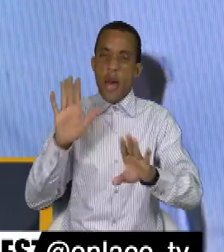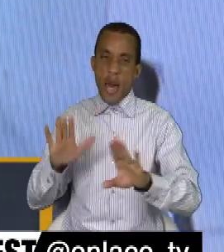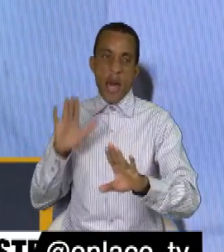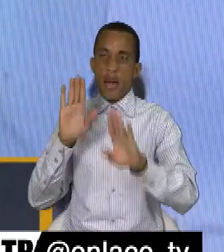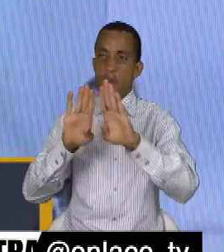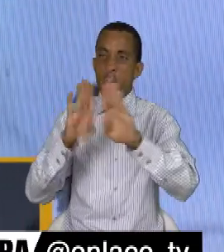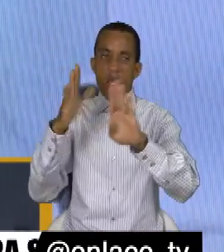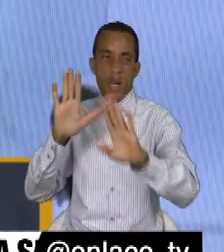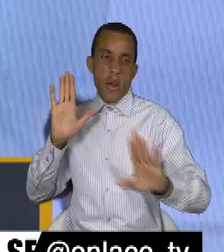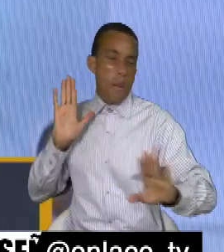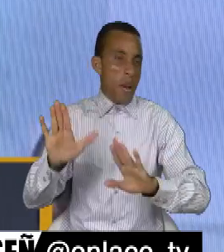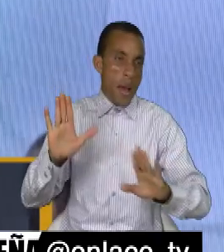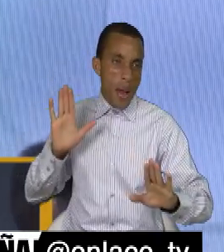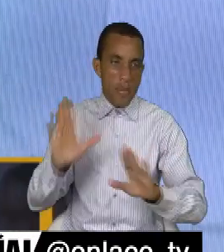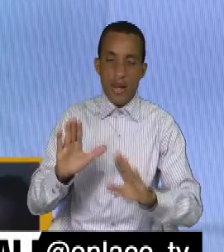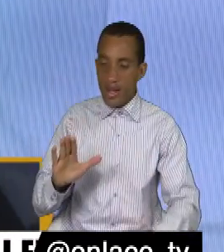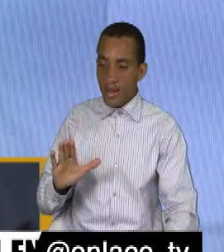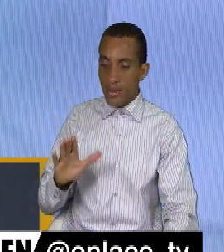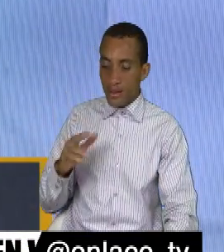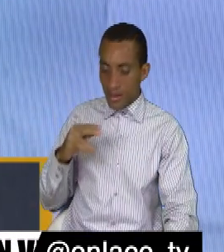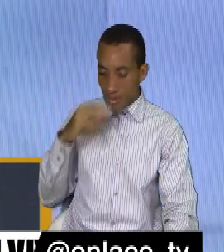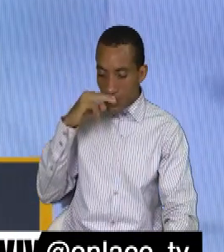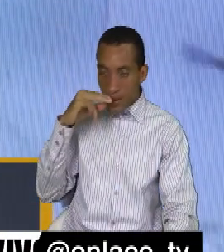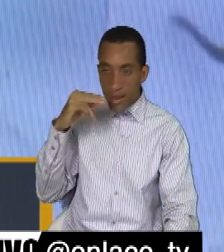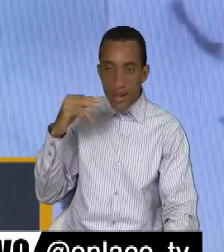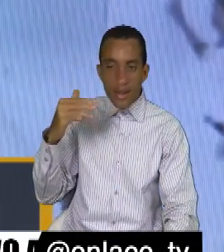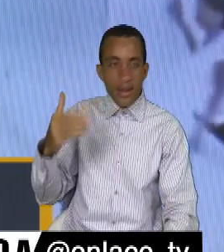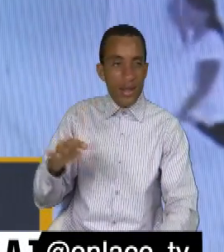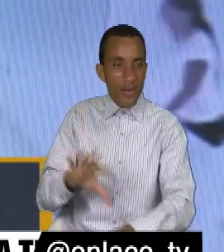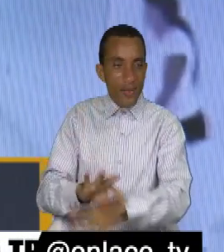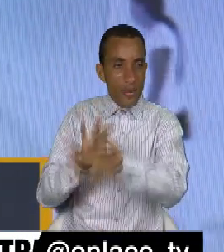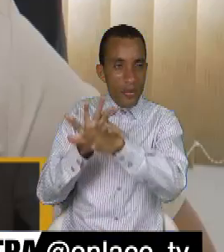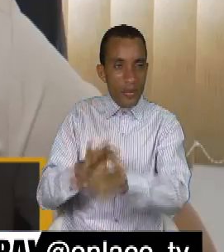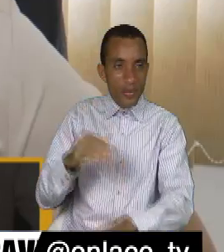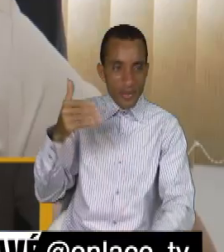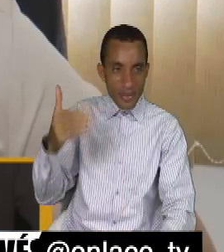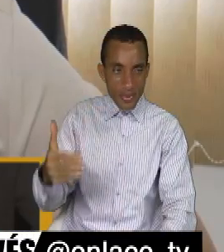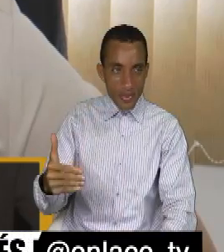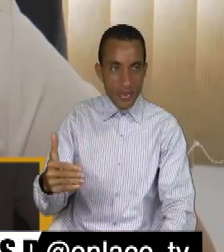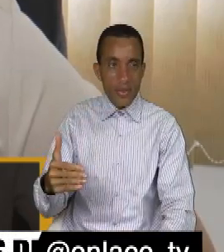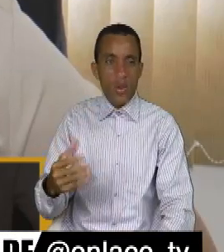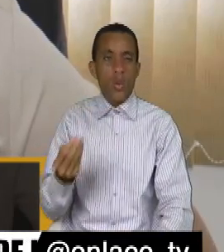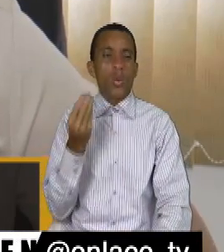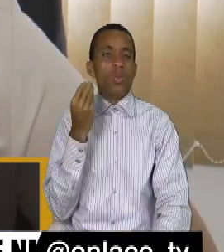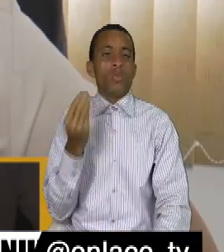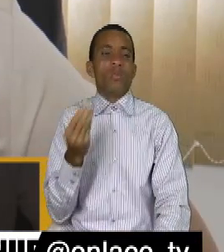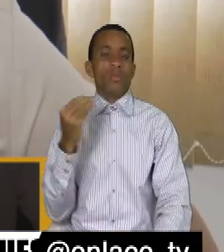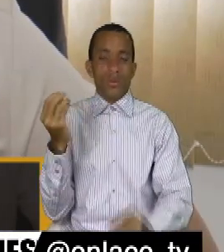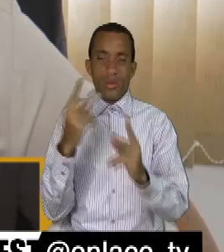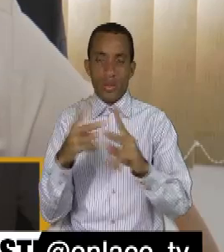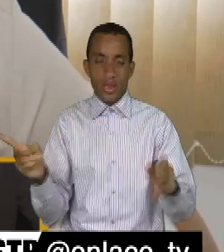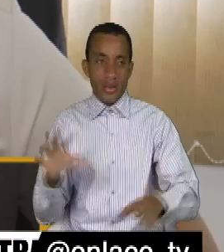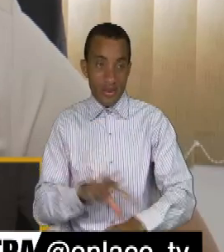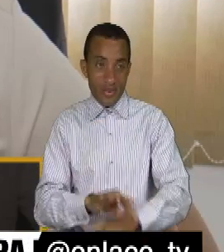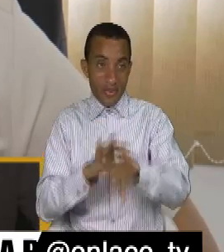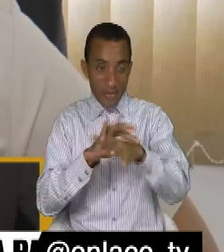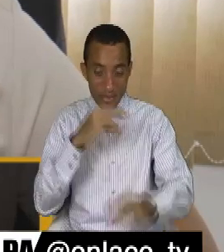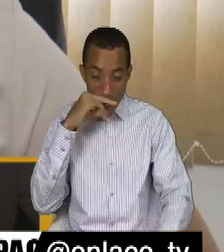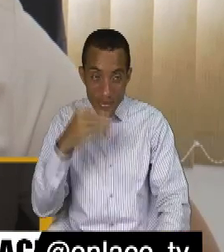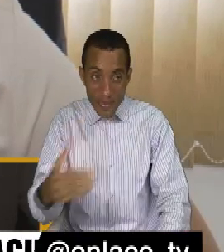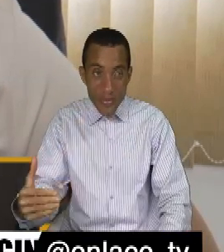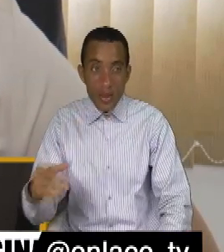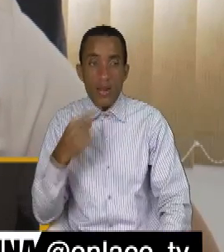la pediatra, estaba pacientes, había niños, había muchas personas que precisamente estaban recibiendo